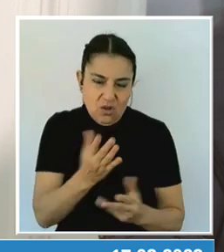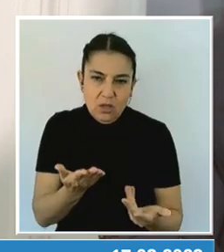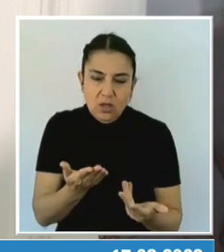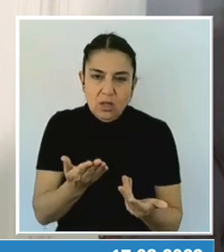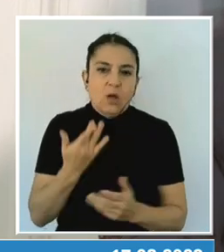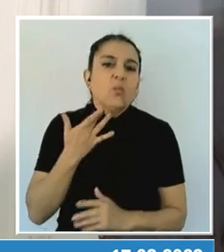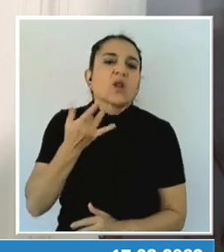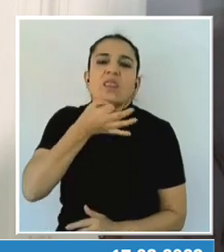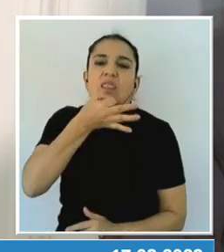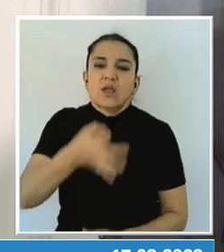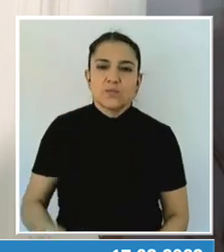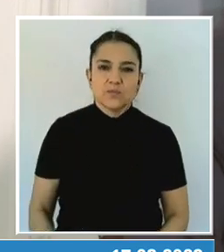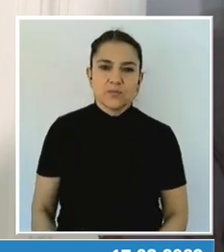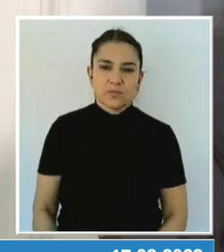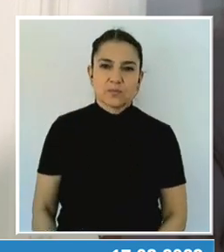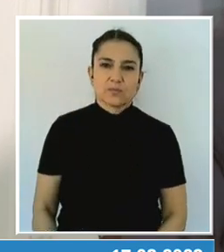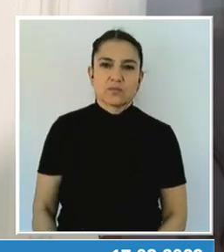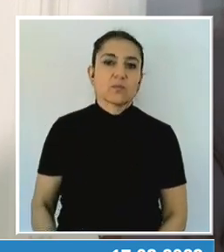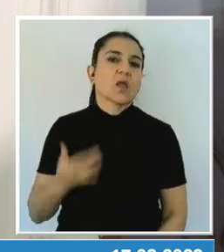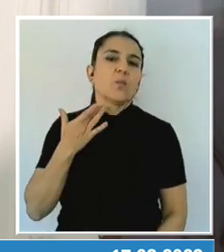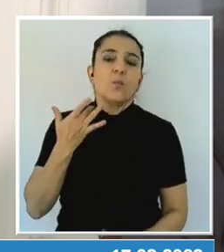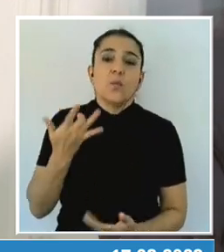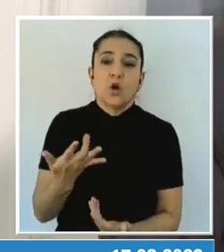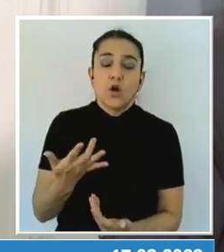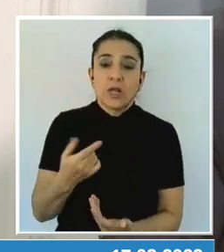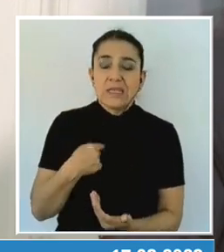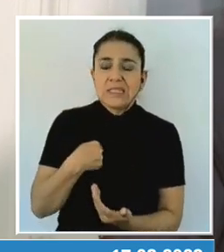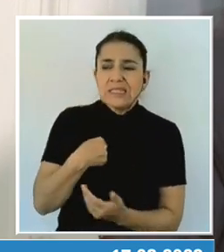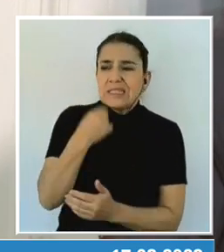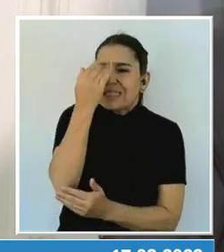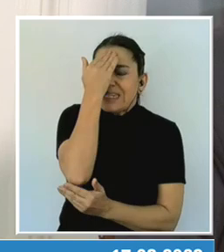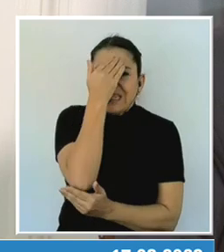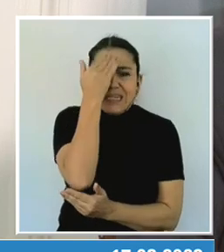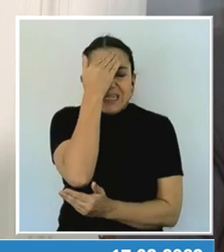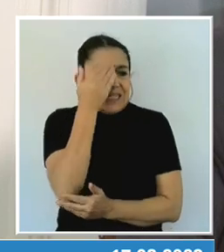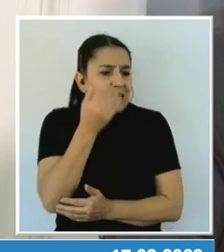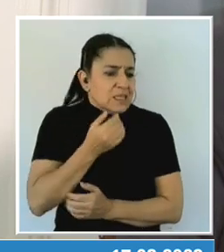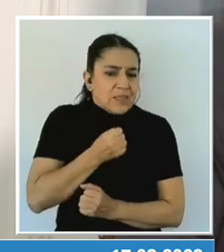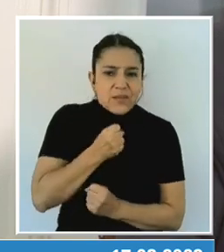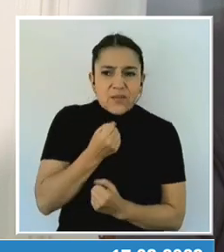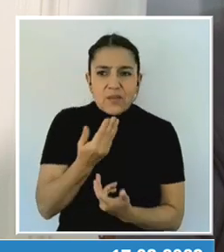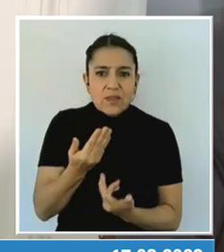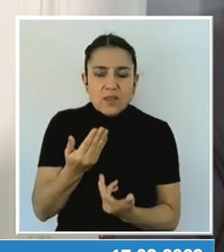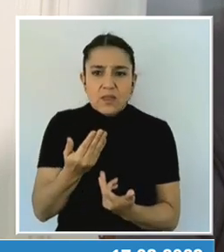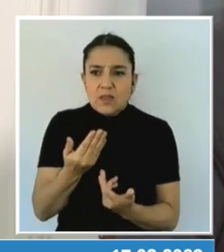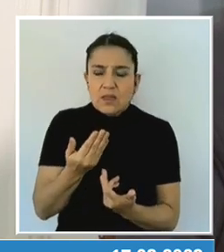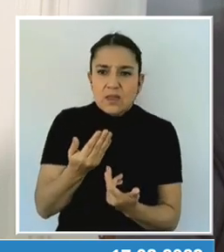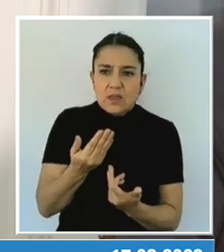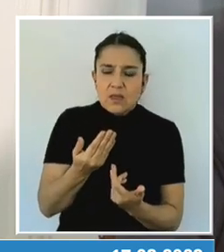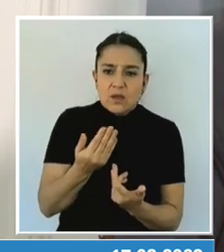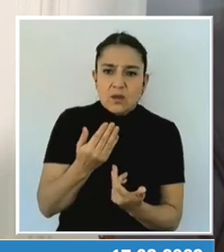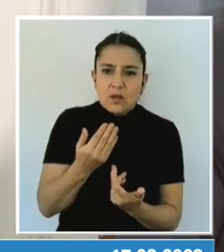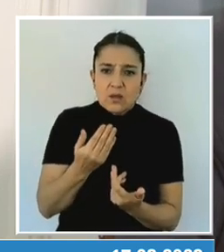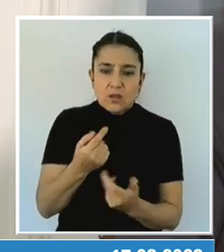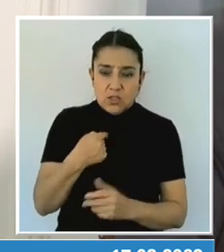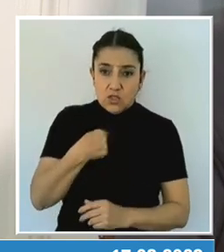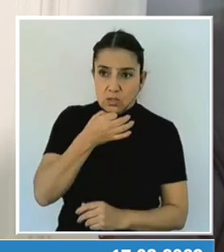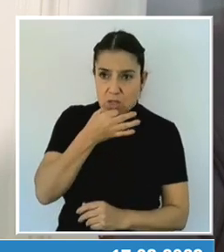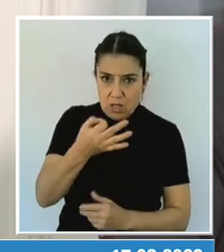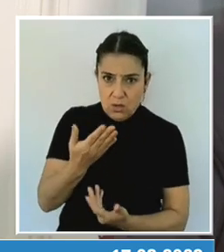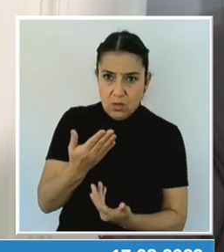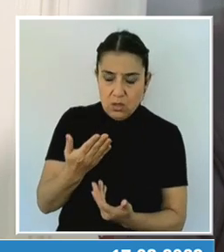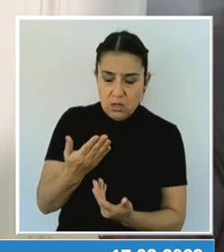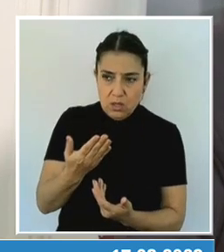esto? Porque me aflige, empleo esa palabra con propiedad, espero,